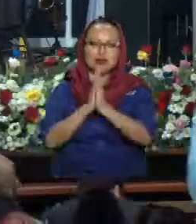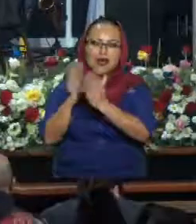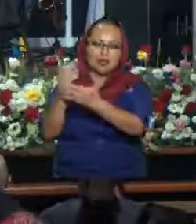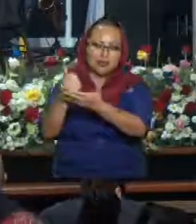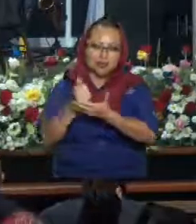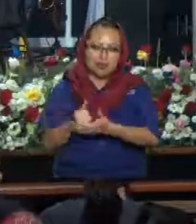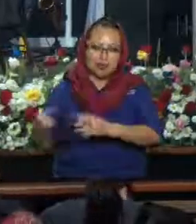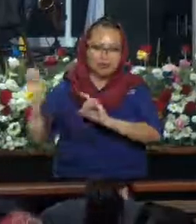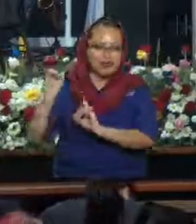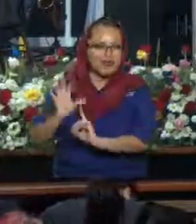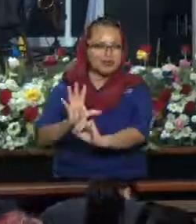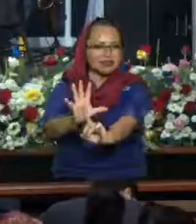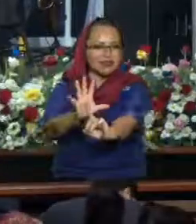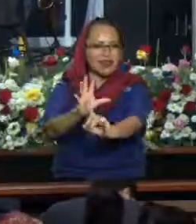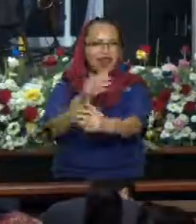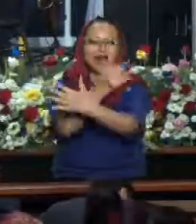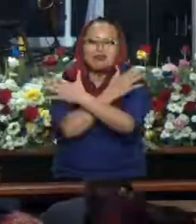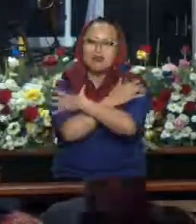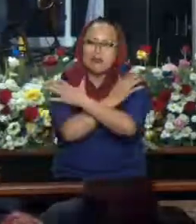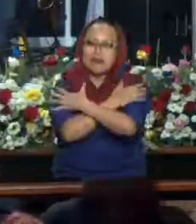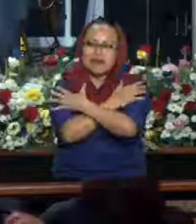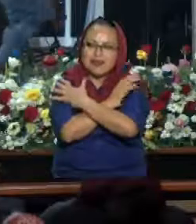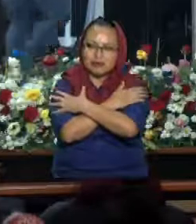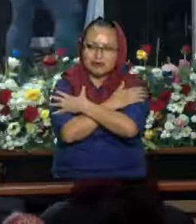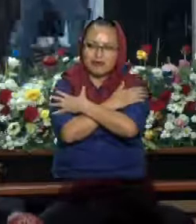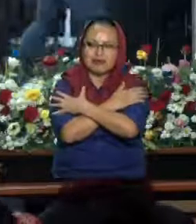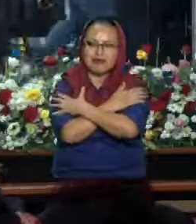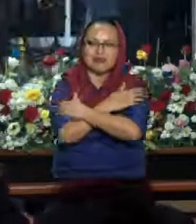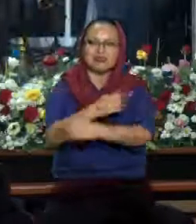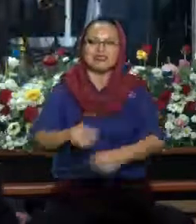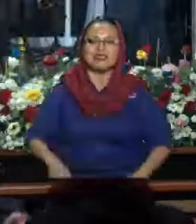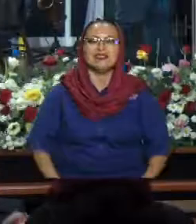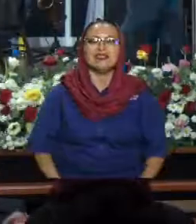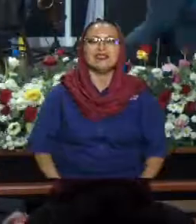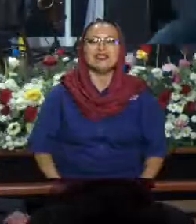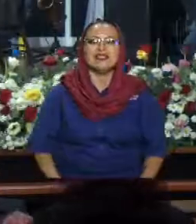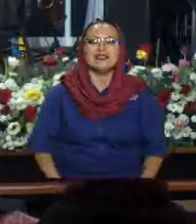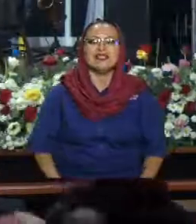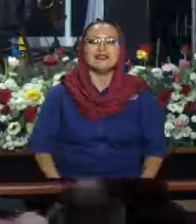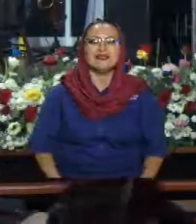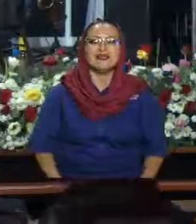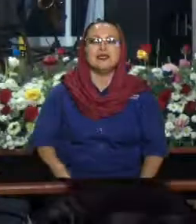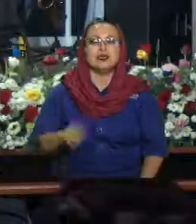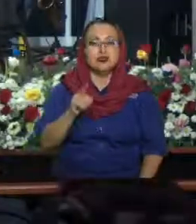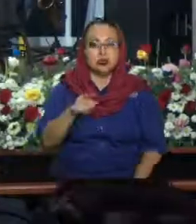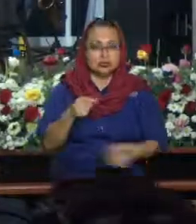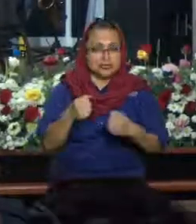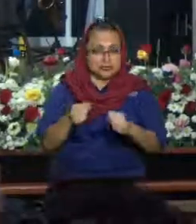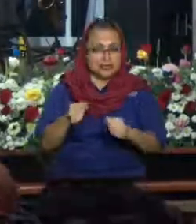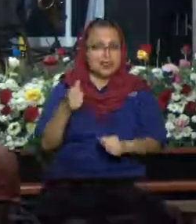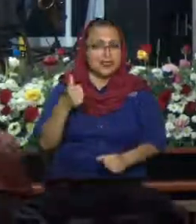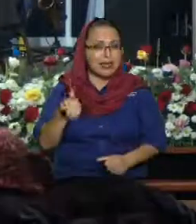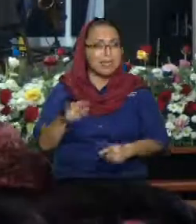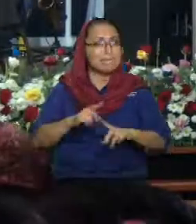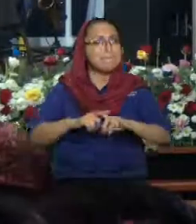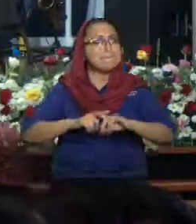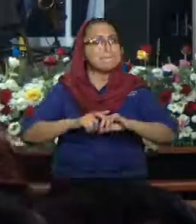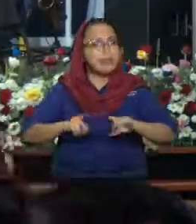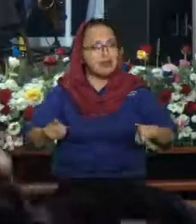Pueblo, me ayudan a bendecir a estos. Gracias, gracias, hija. Dios te bendiga. Sí lo hiciste bien, pero te faltaron los pobres.